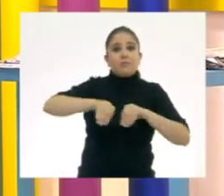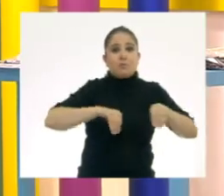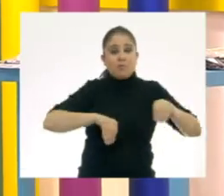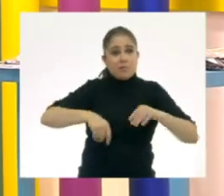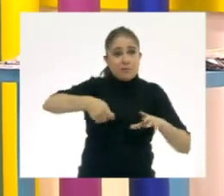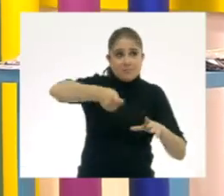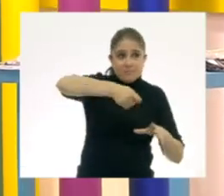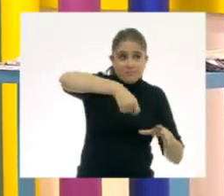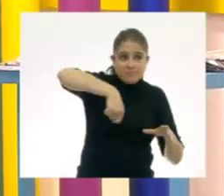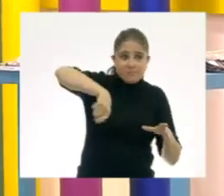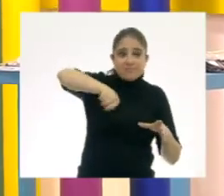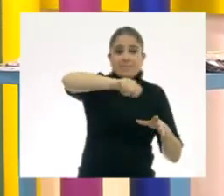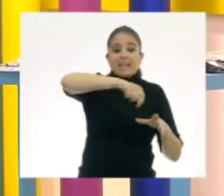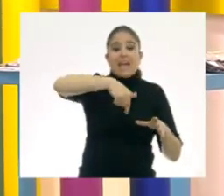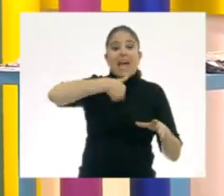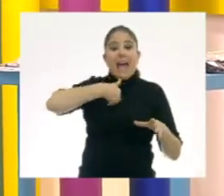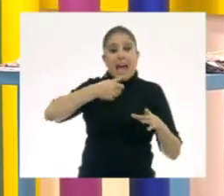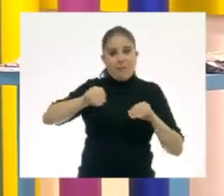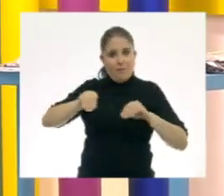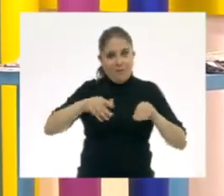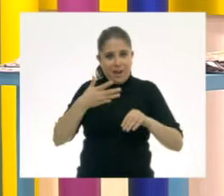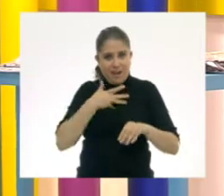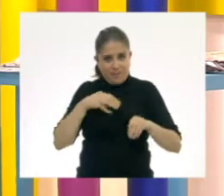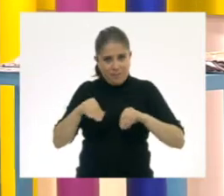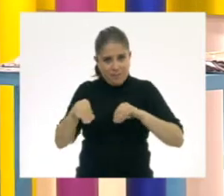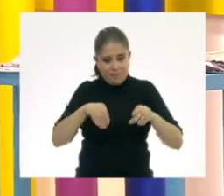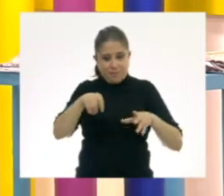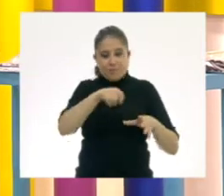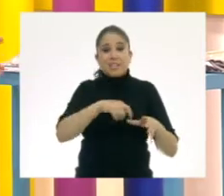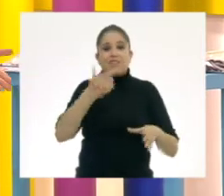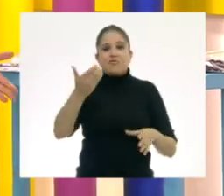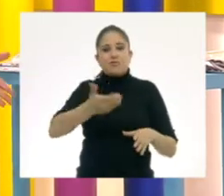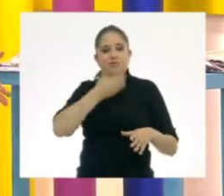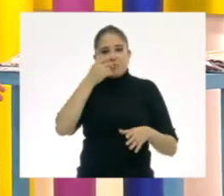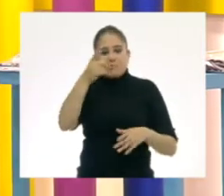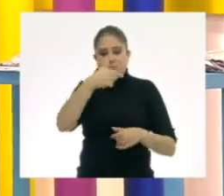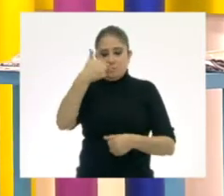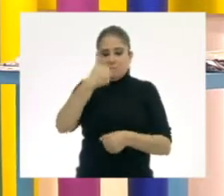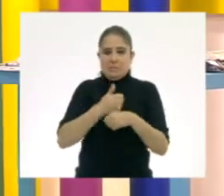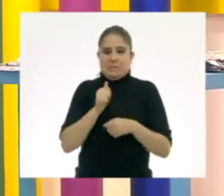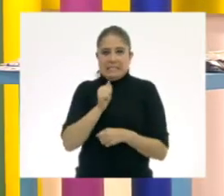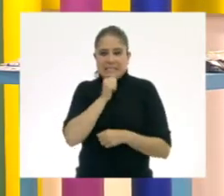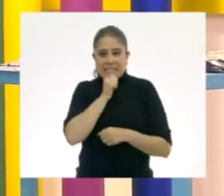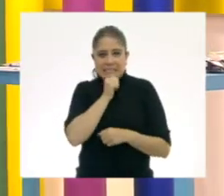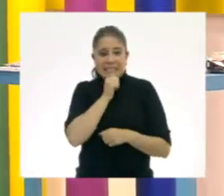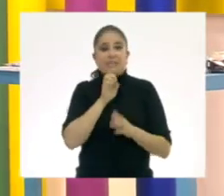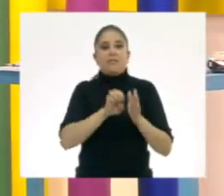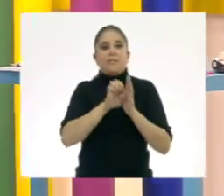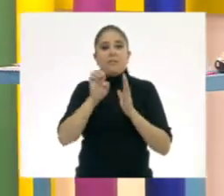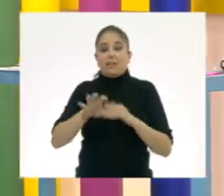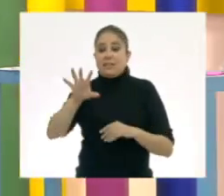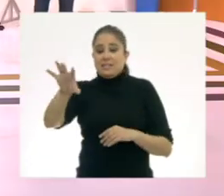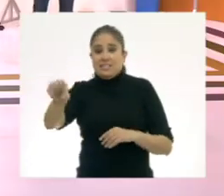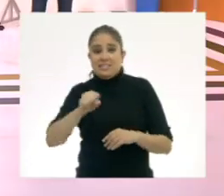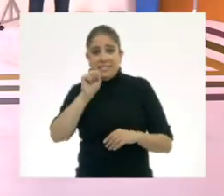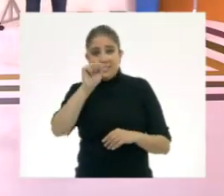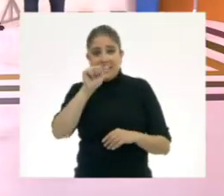Y entonces aquí tenemos este tipo de movimientos, que son los cotidianos que no nos damos cuenta. Por ejemplo, tomar la